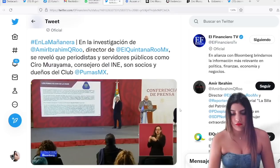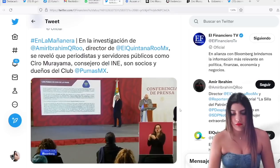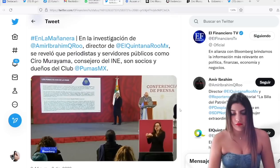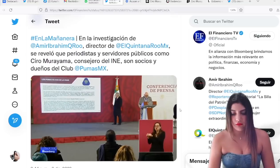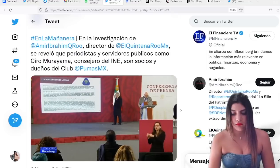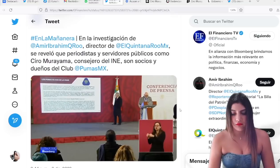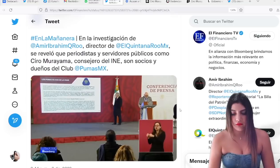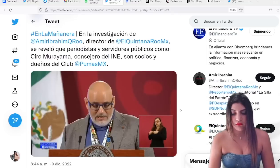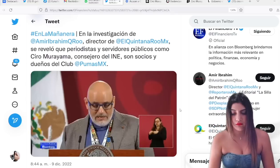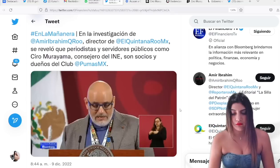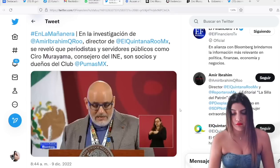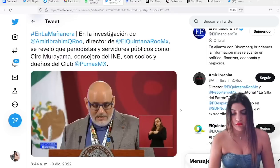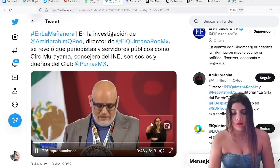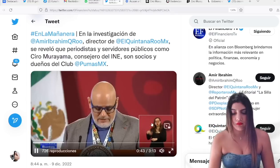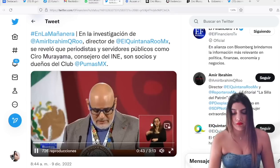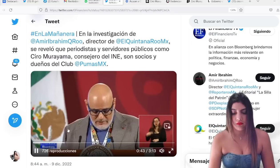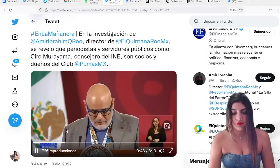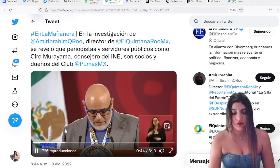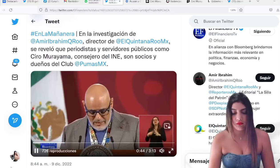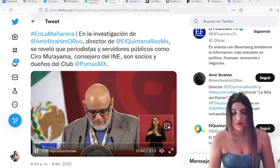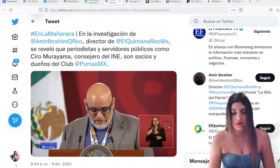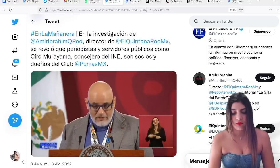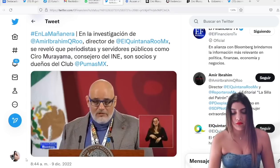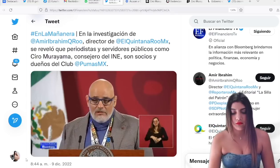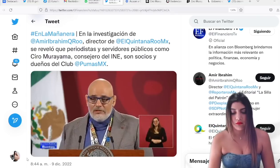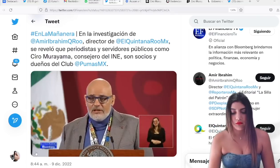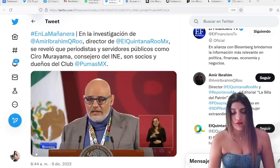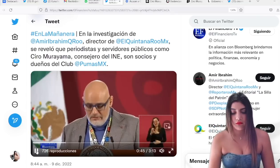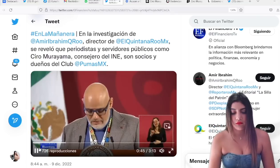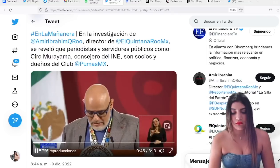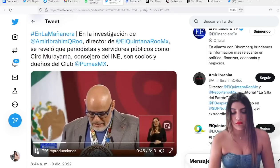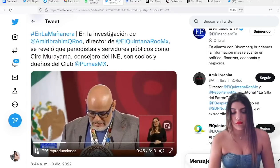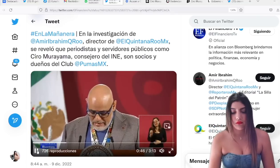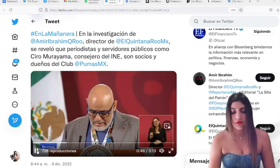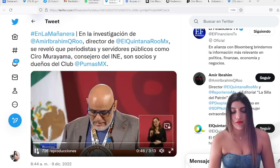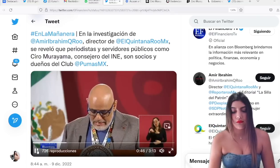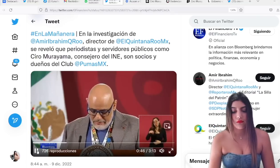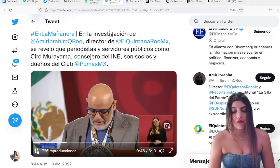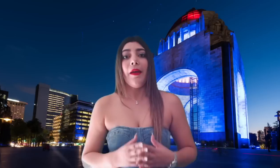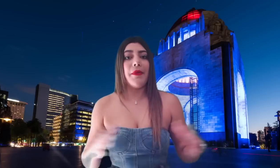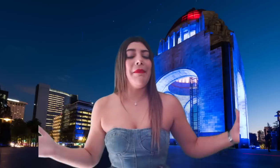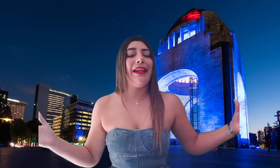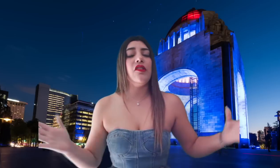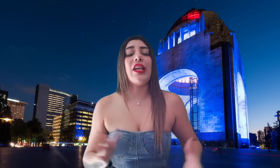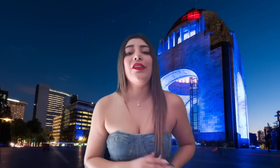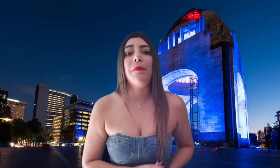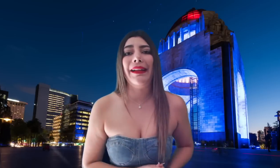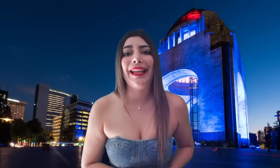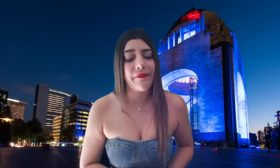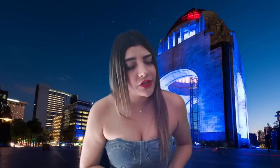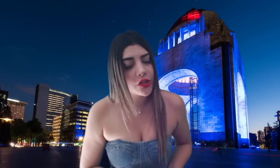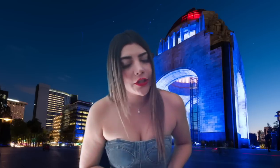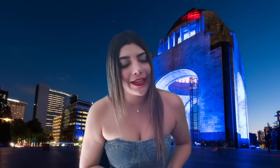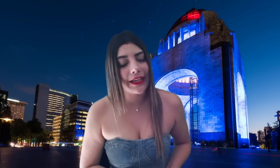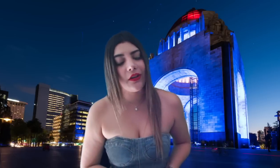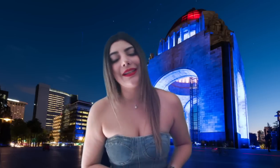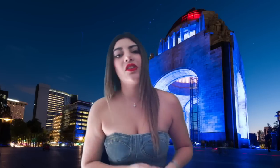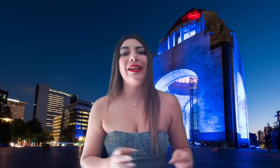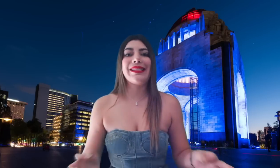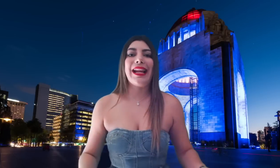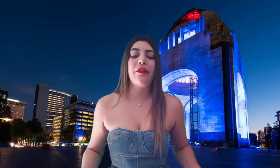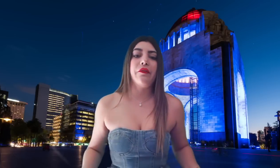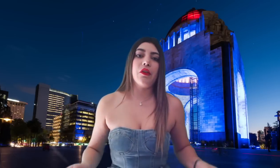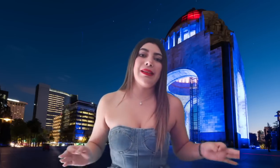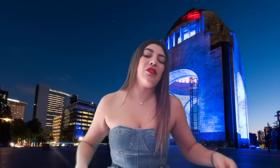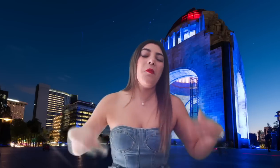los Pumas, pues imagínense, es Ciro Murayama Rendón, consejero del INE. Bienvenidos al Nopal Times, yo soy Jaque Rojas y